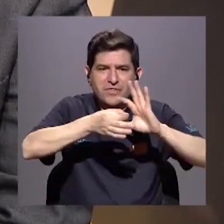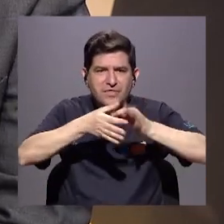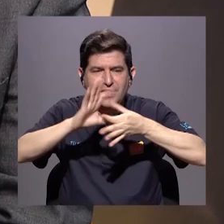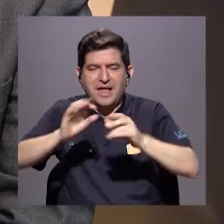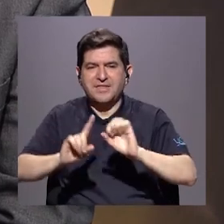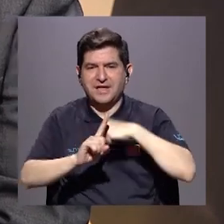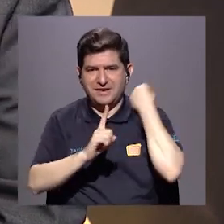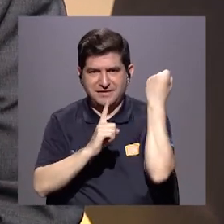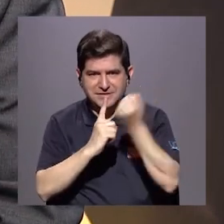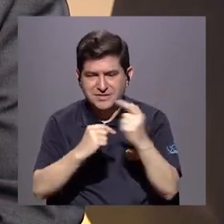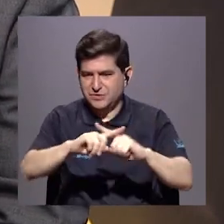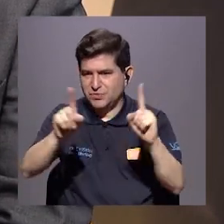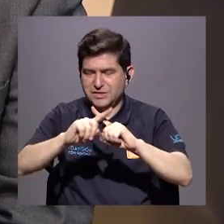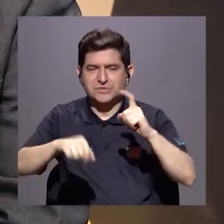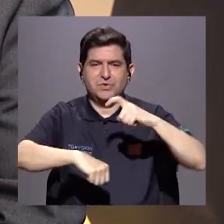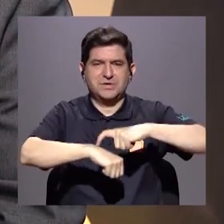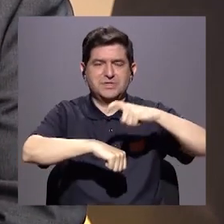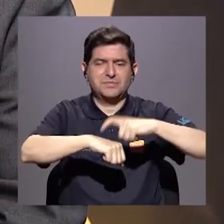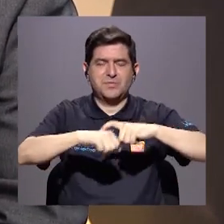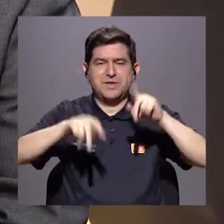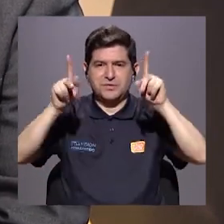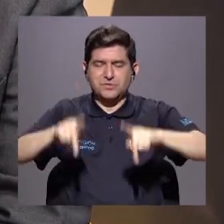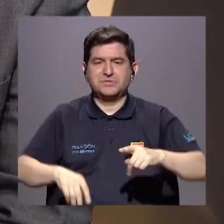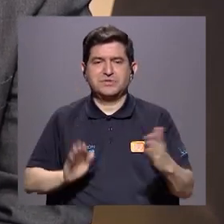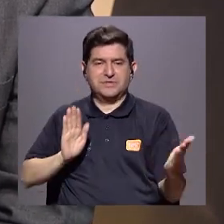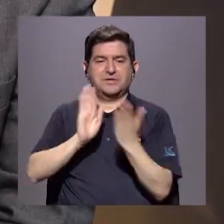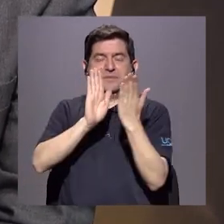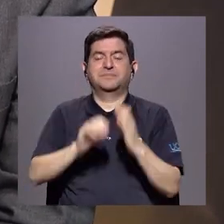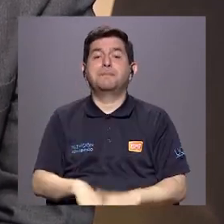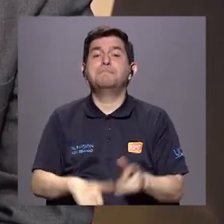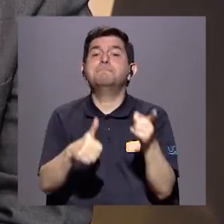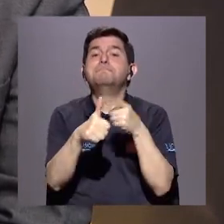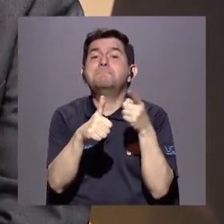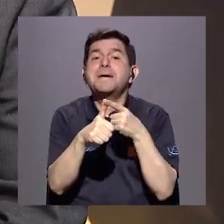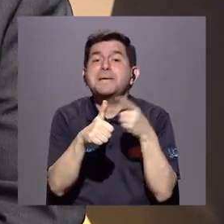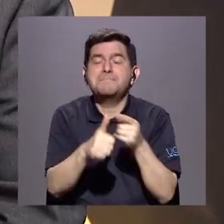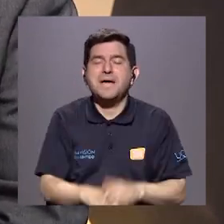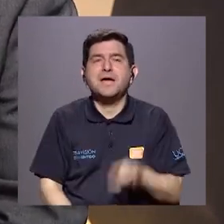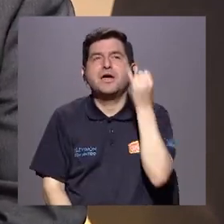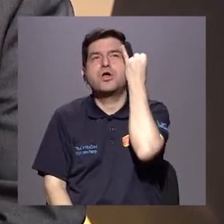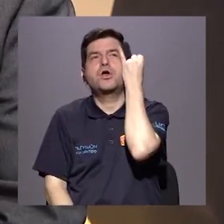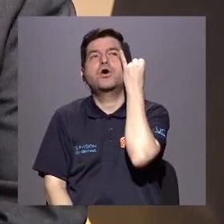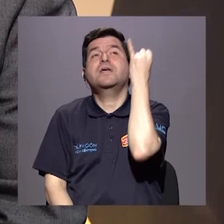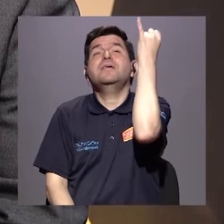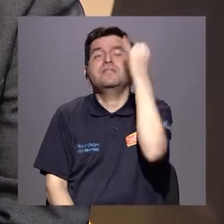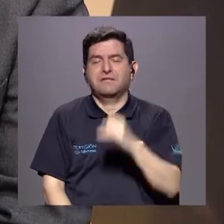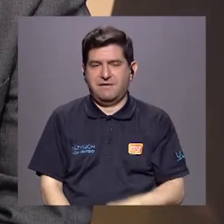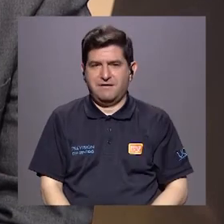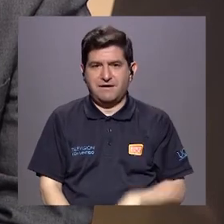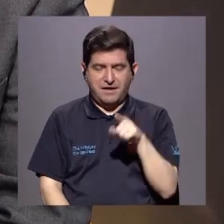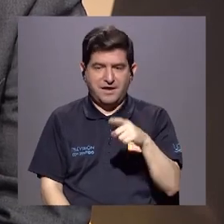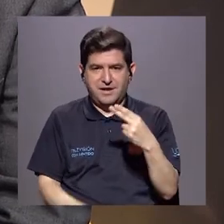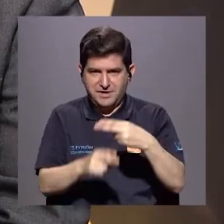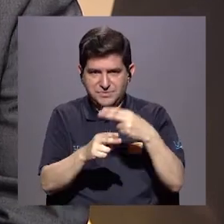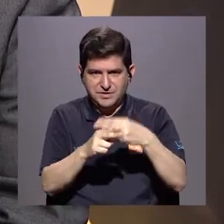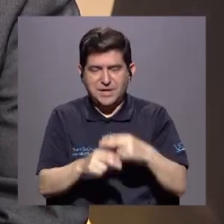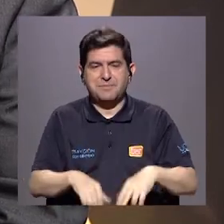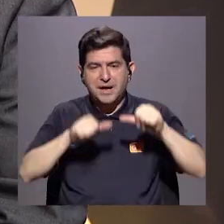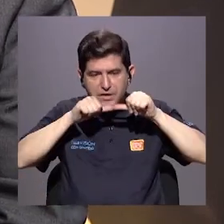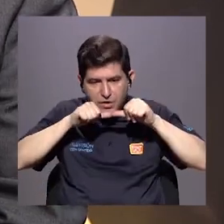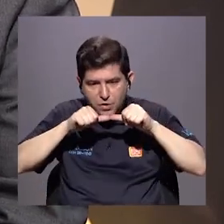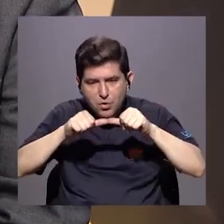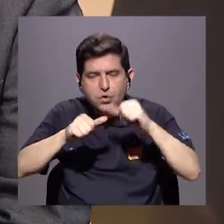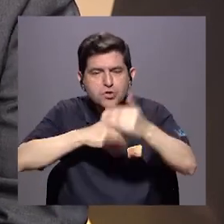acontecimientos y de momentos que la persona verdad de hecho primero puede haber una ideación suicida de hecho es eso lo que llamamos el